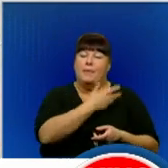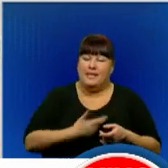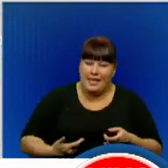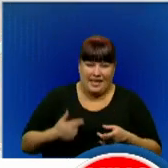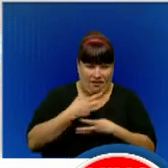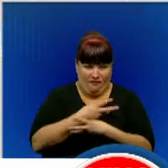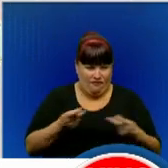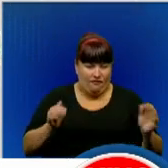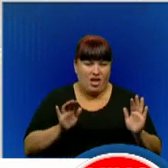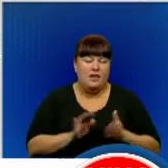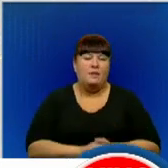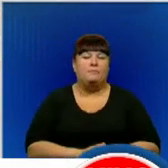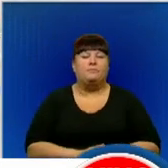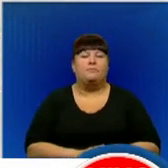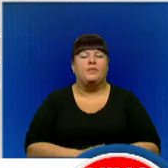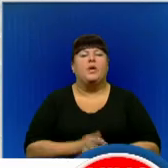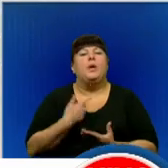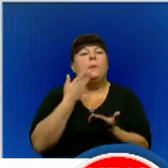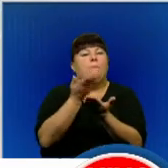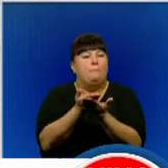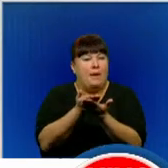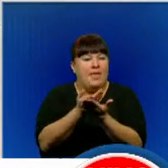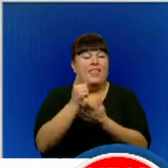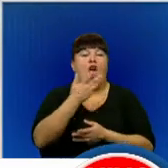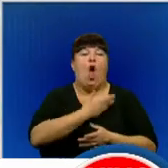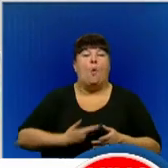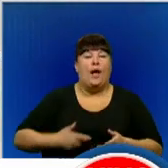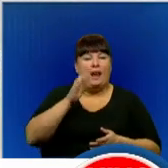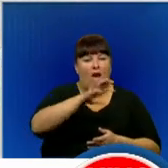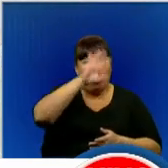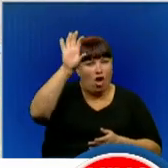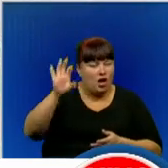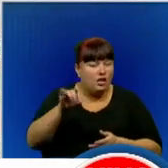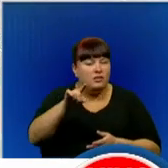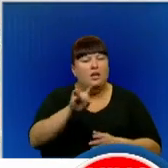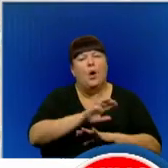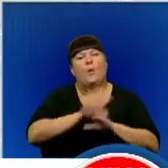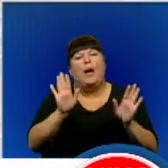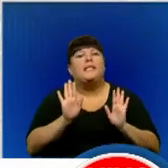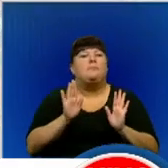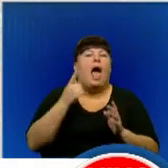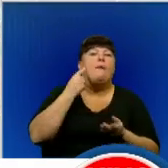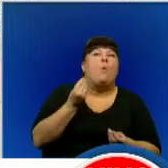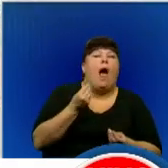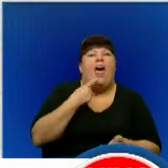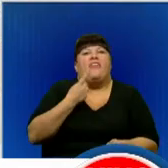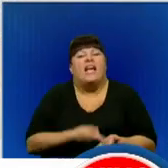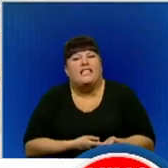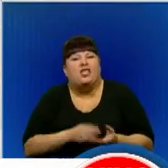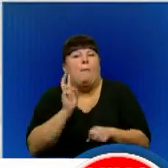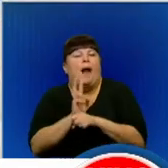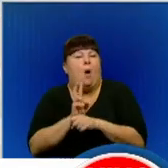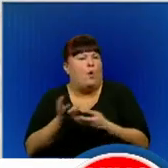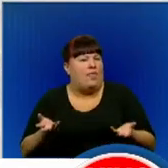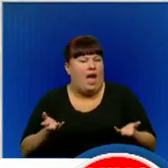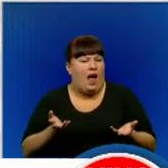terminar pidiéndole a los señores gobernadores que no esperen más para tomar medidas de cuidado